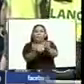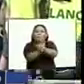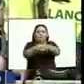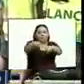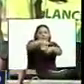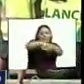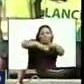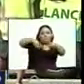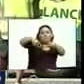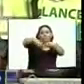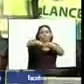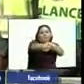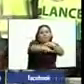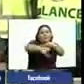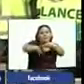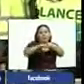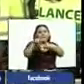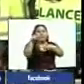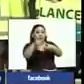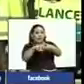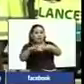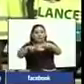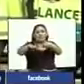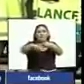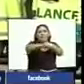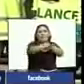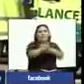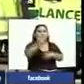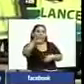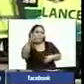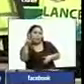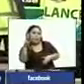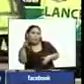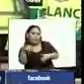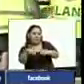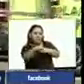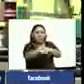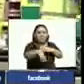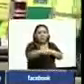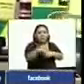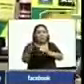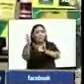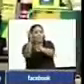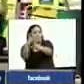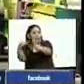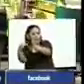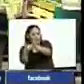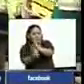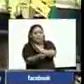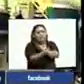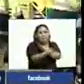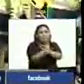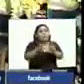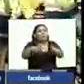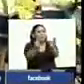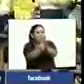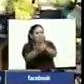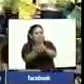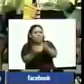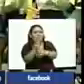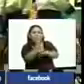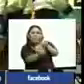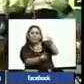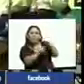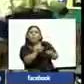de la isla dijo la isla White se ubica a unos 50 kilómetros del territorio principal de Nueva Zelanda tras el siniestro surgieron las